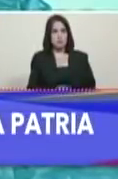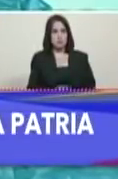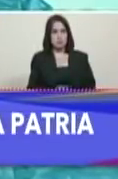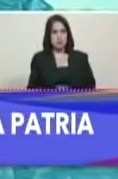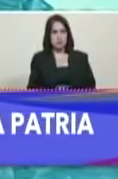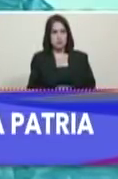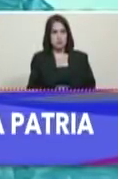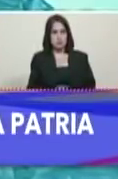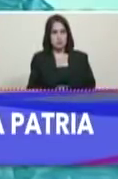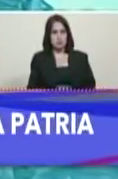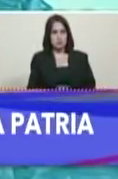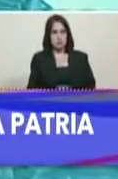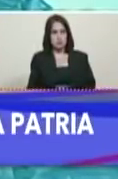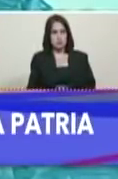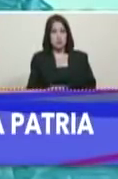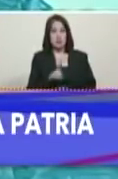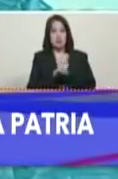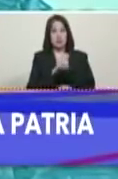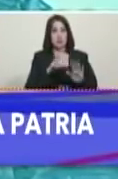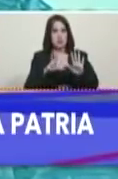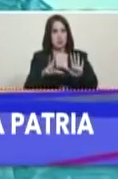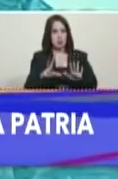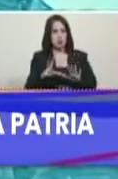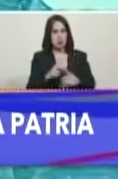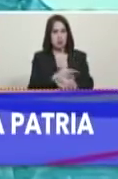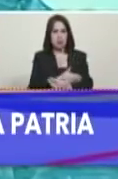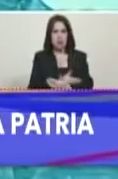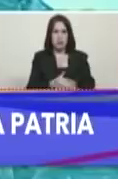patria, presidente, hemos llegado a